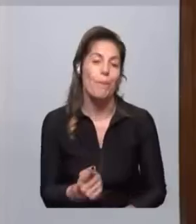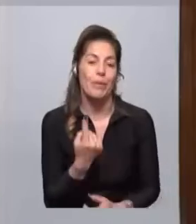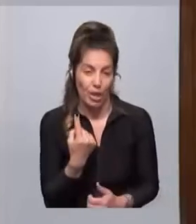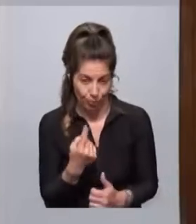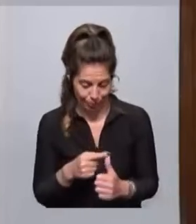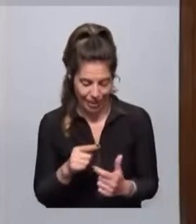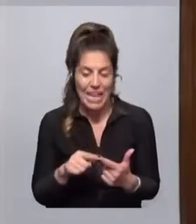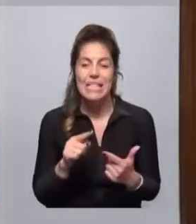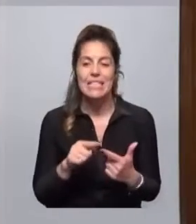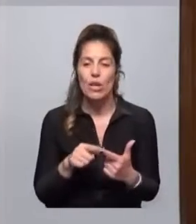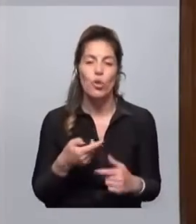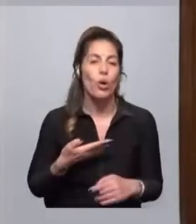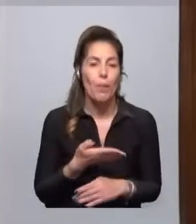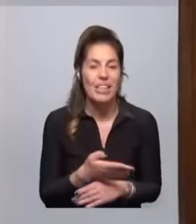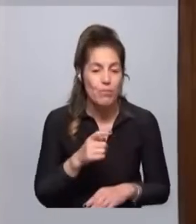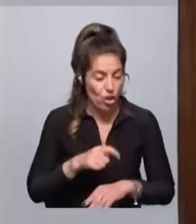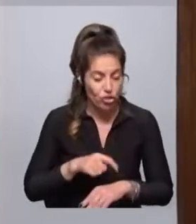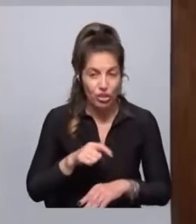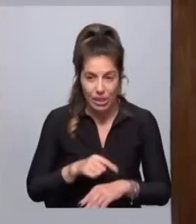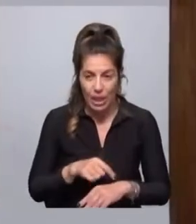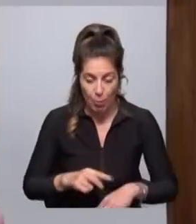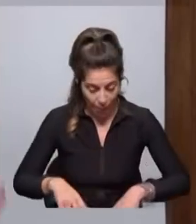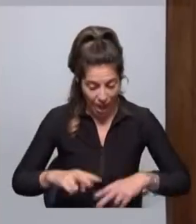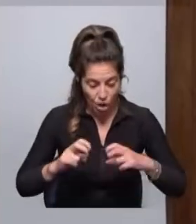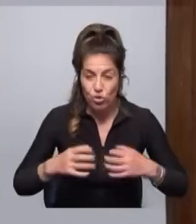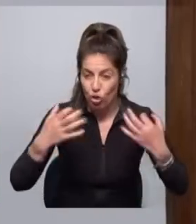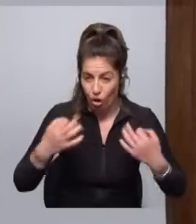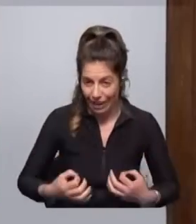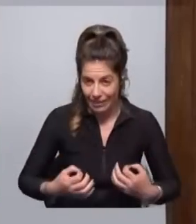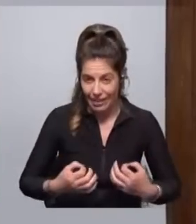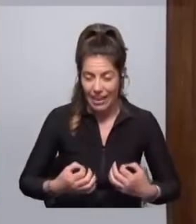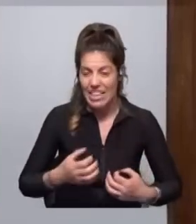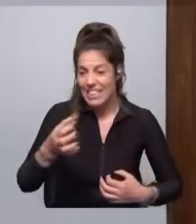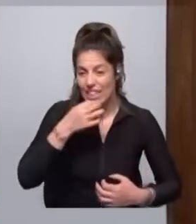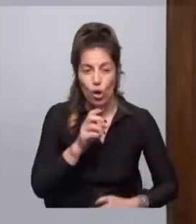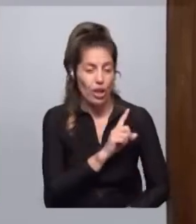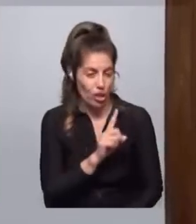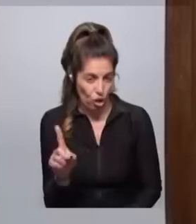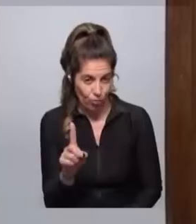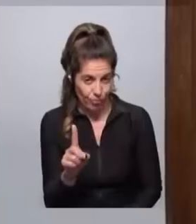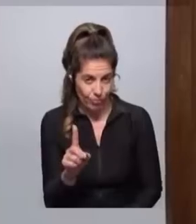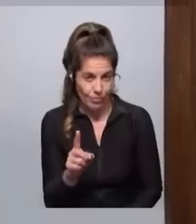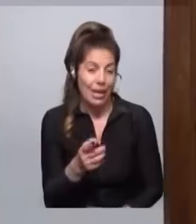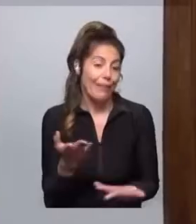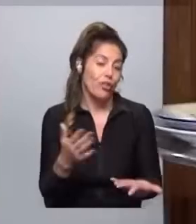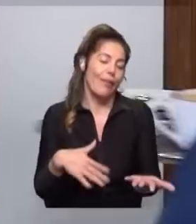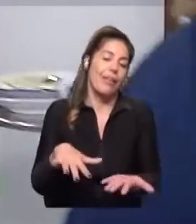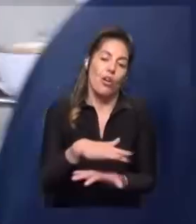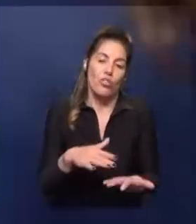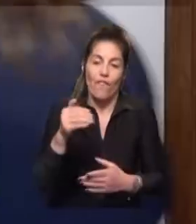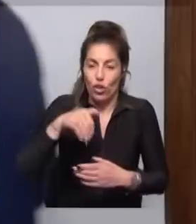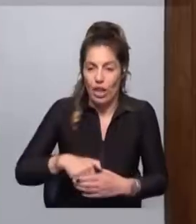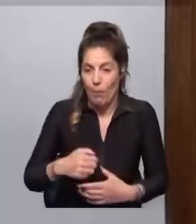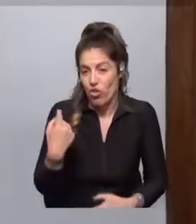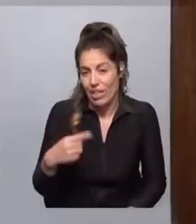segundo cuando solicitamos tiempo para dar estudio correcto a este proyecto se nos dijo que no Entonces en esas condiciones votamos